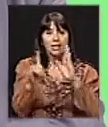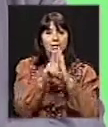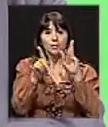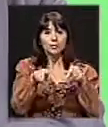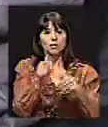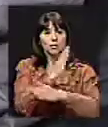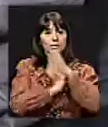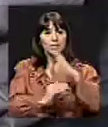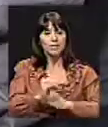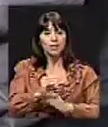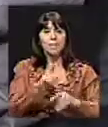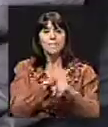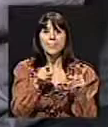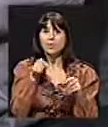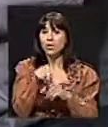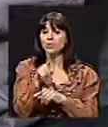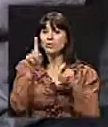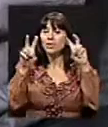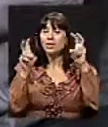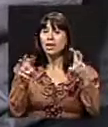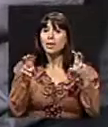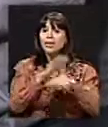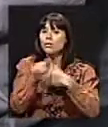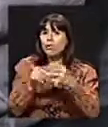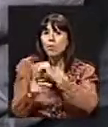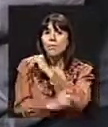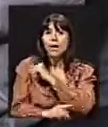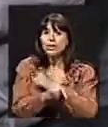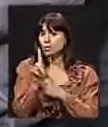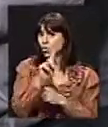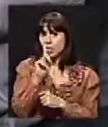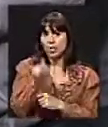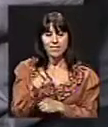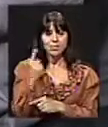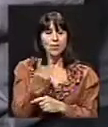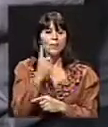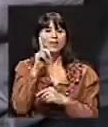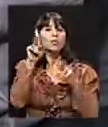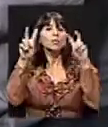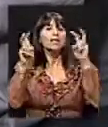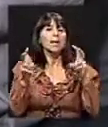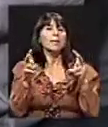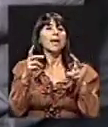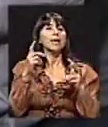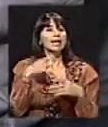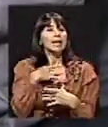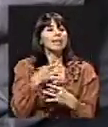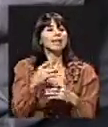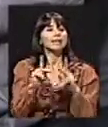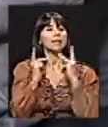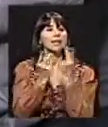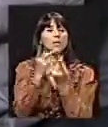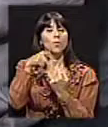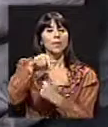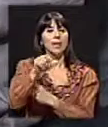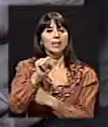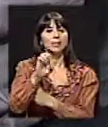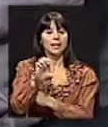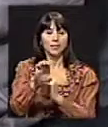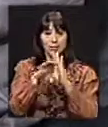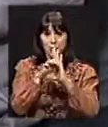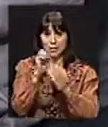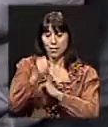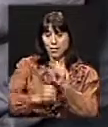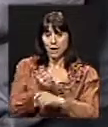hacer que eso sea, es un tema país, no debería ser un tema que solo incumbe al PACE. De hecho, el año pasado, cuando se dio la